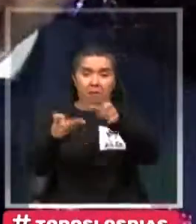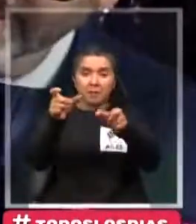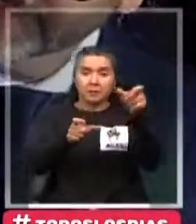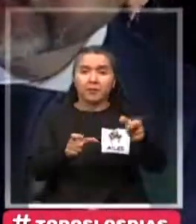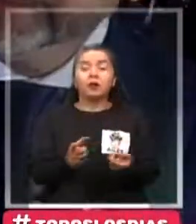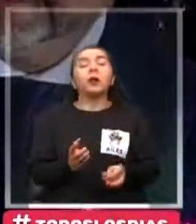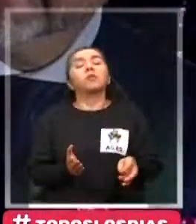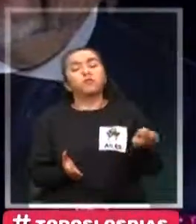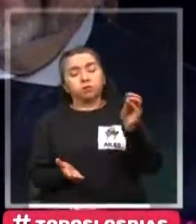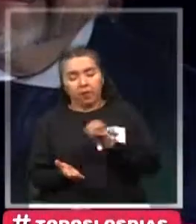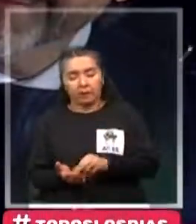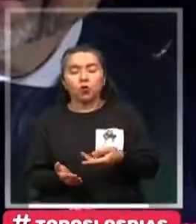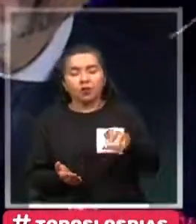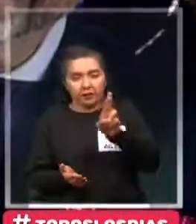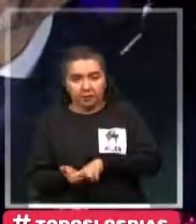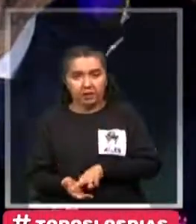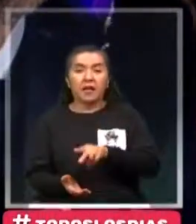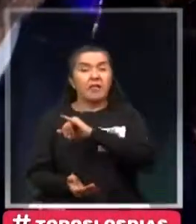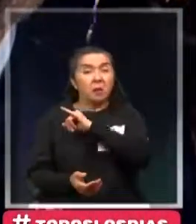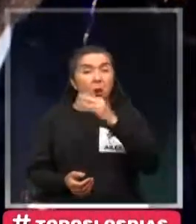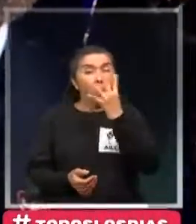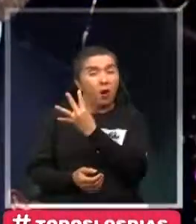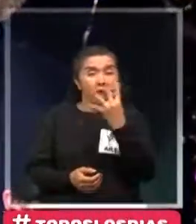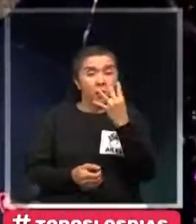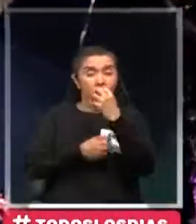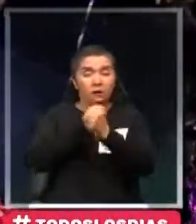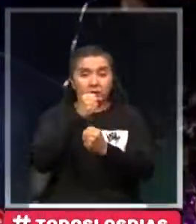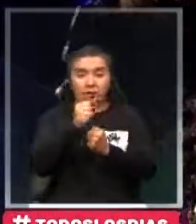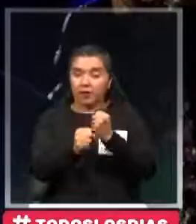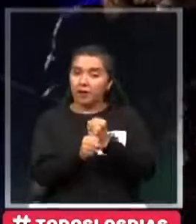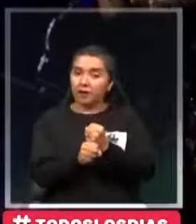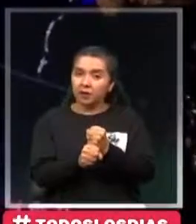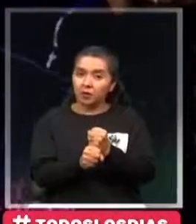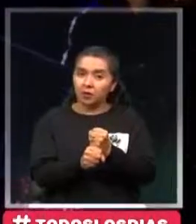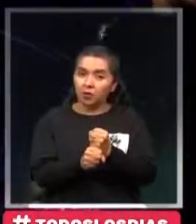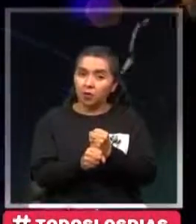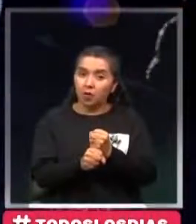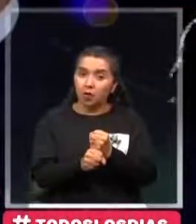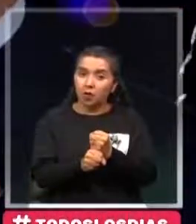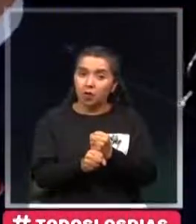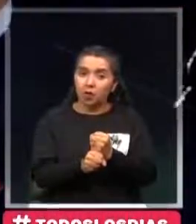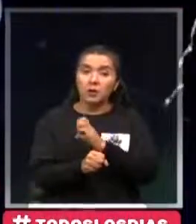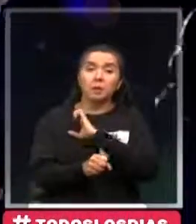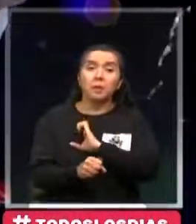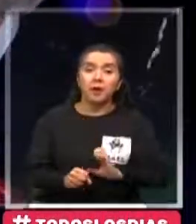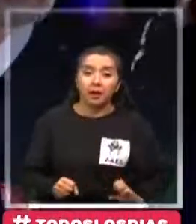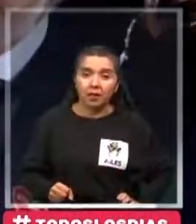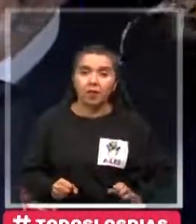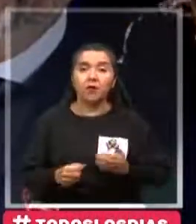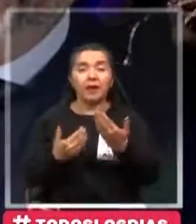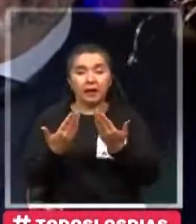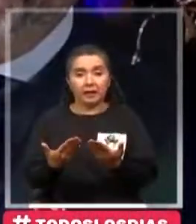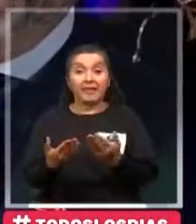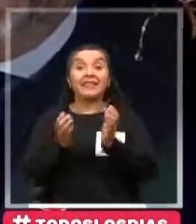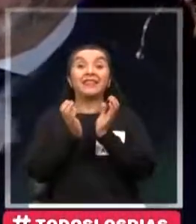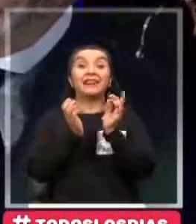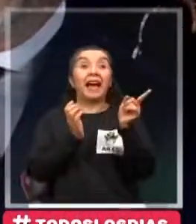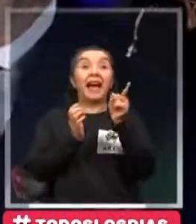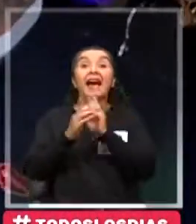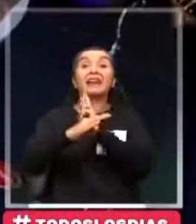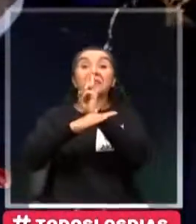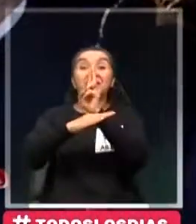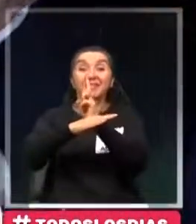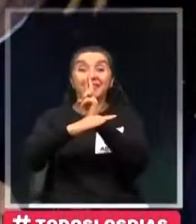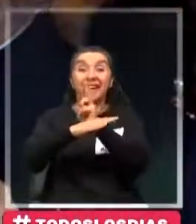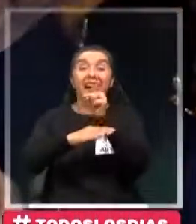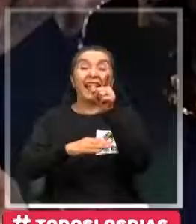una vez más, después de 44 años, con nuestra embajadora que está aquí presente también hasta tan tarde